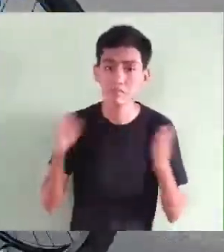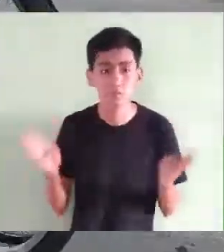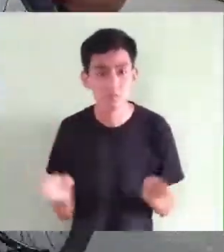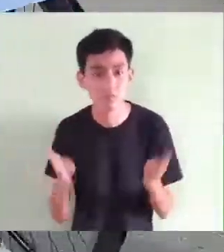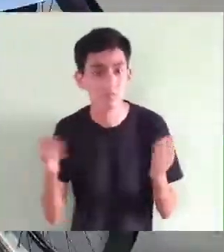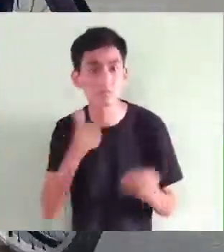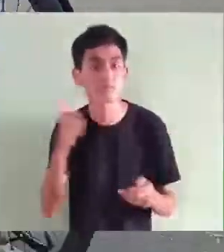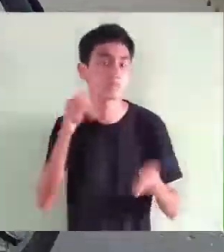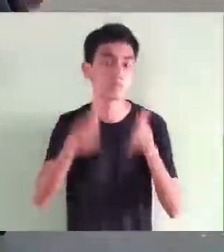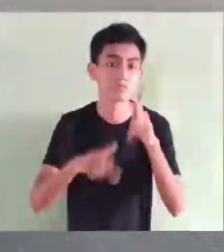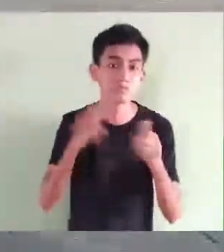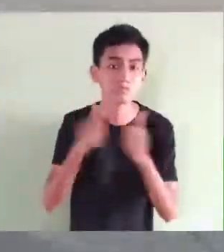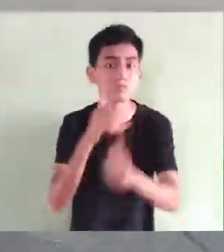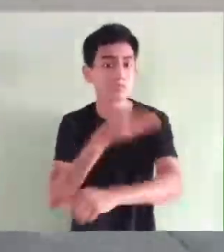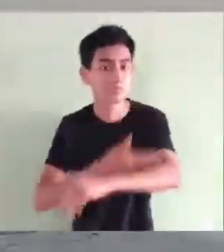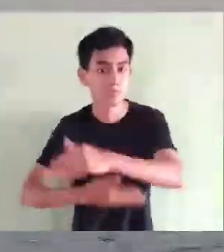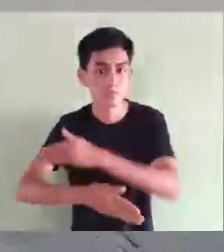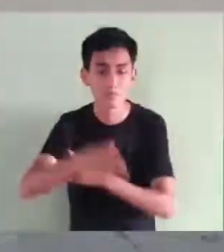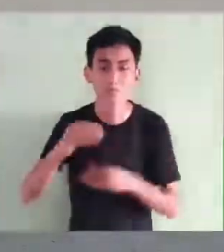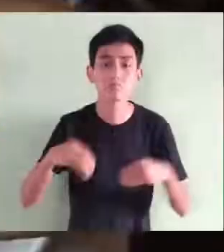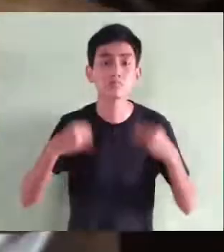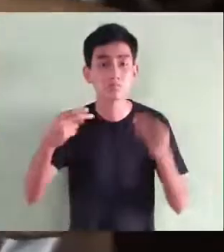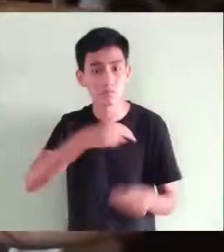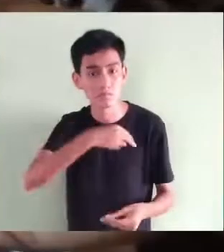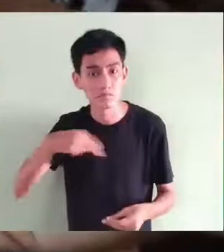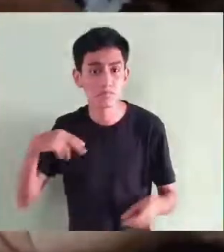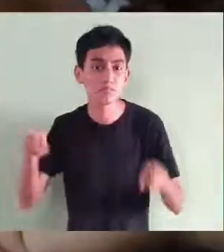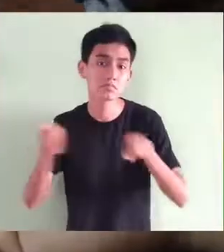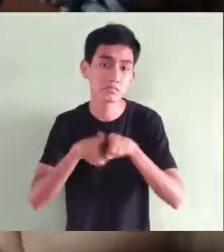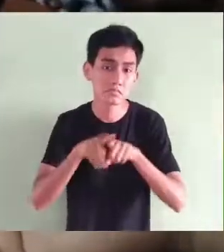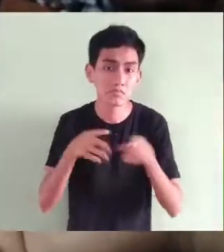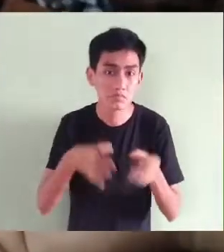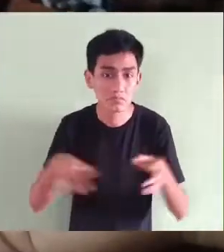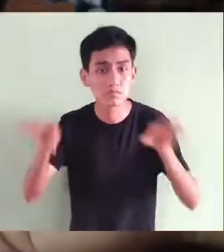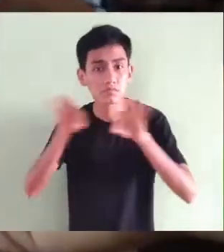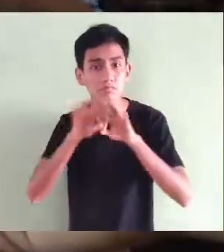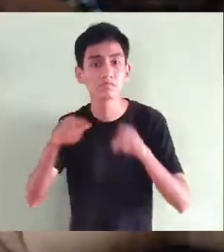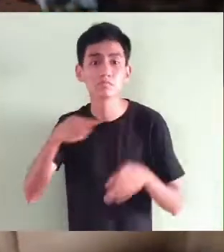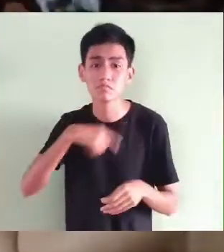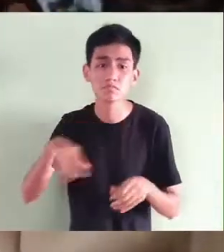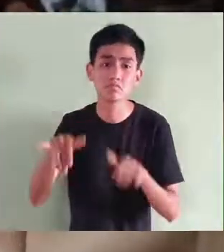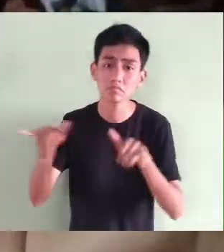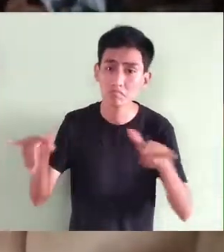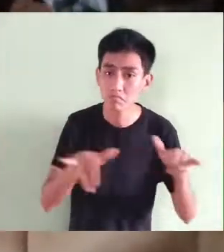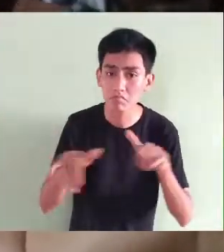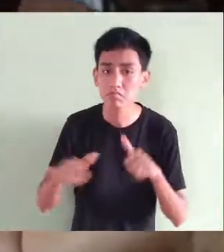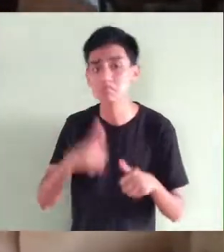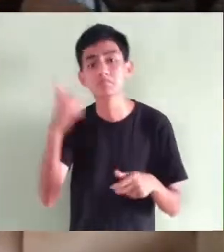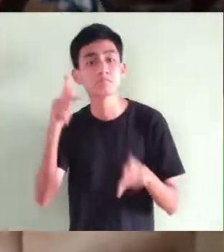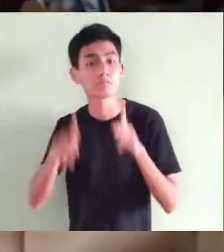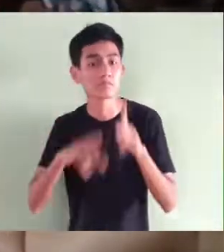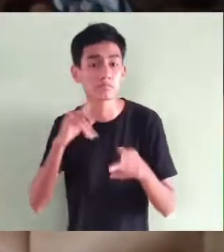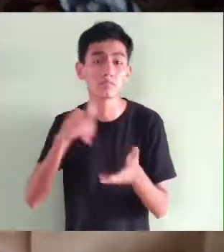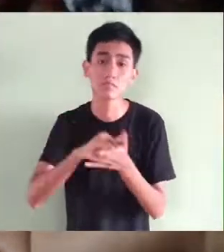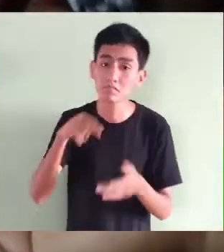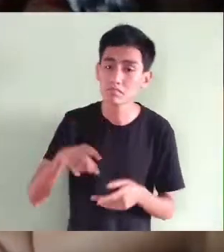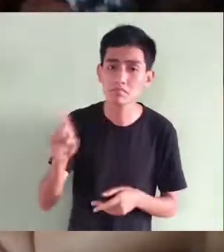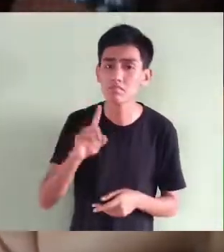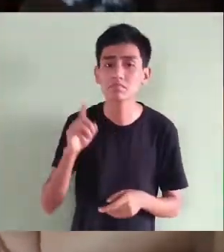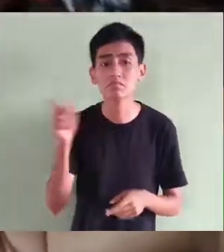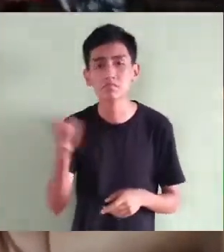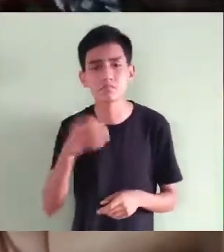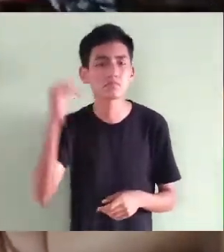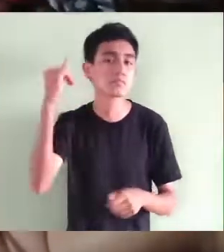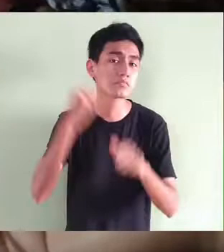con discapacidad, porque nosotros también valemos, somos como las demás personas, ¿no? Y que no sea la primera ni la última,